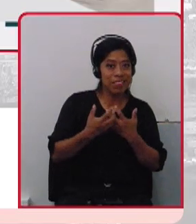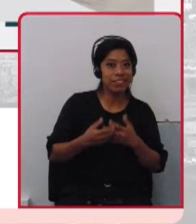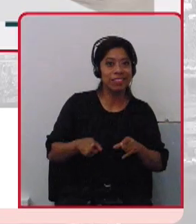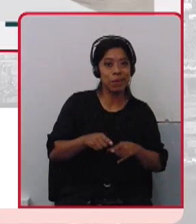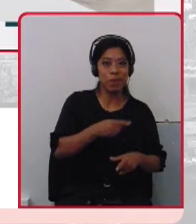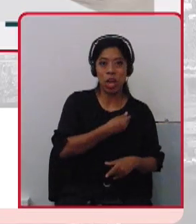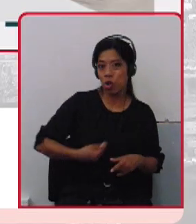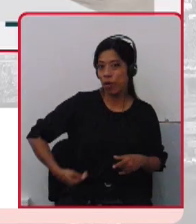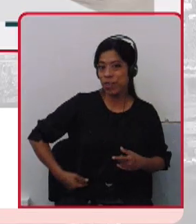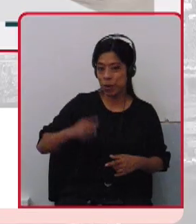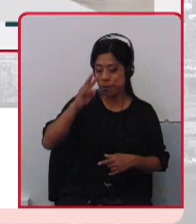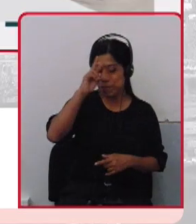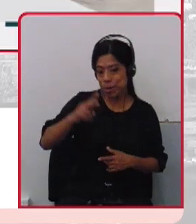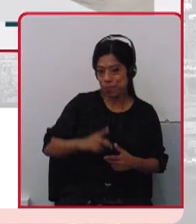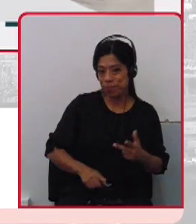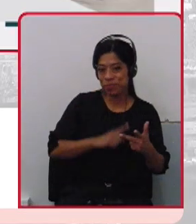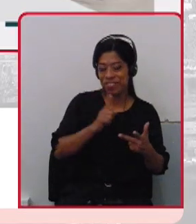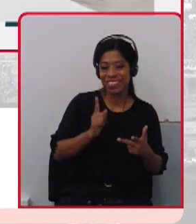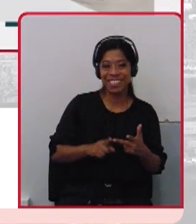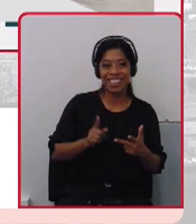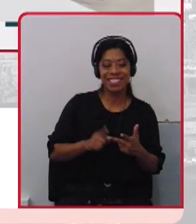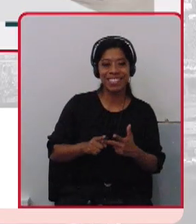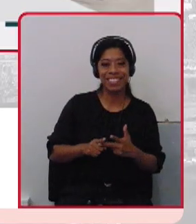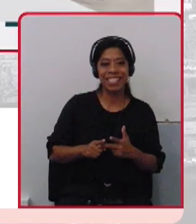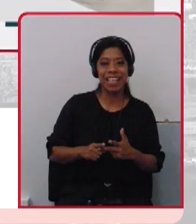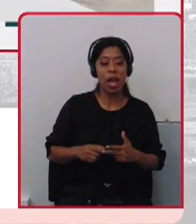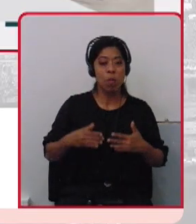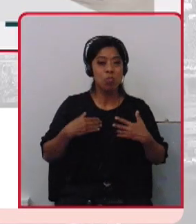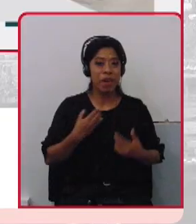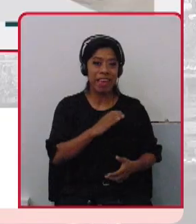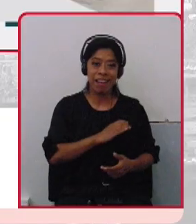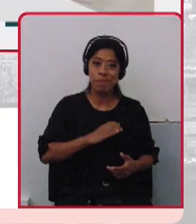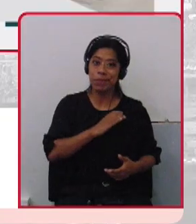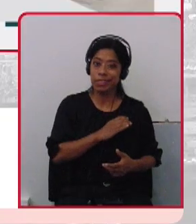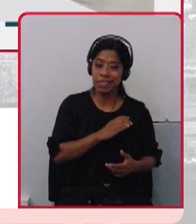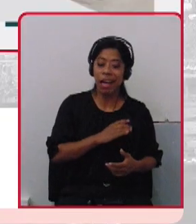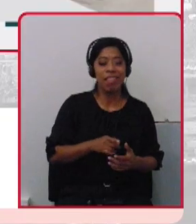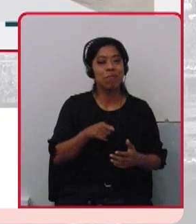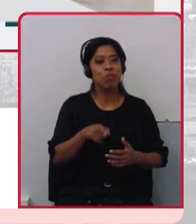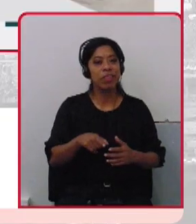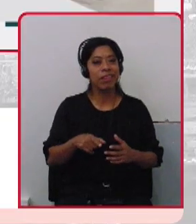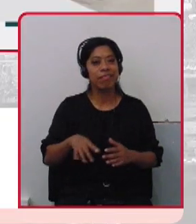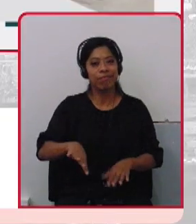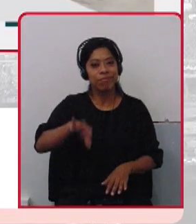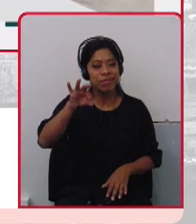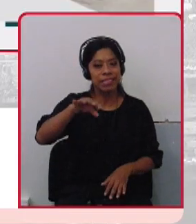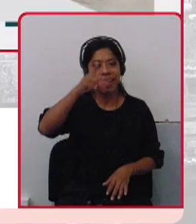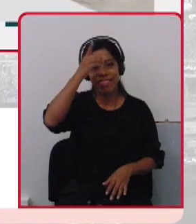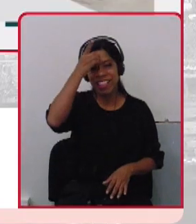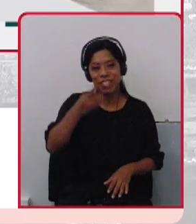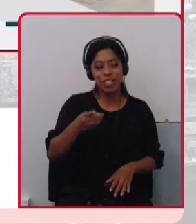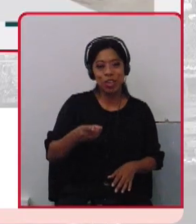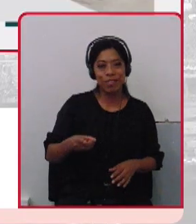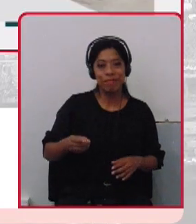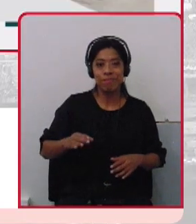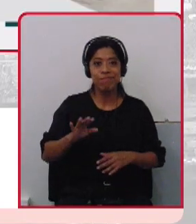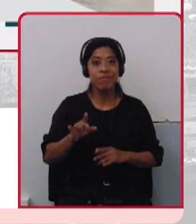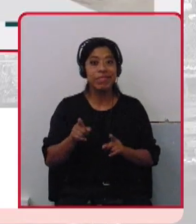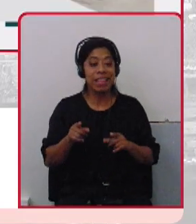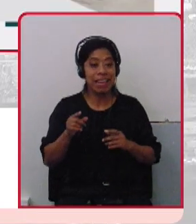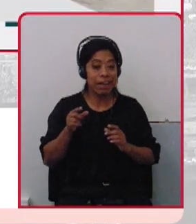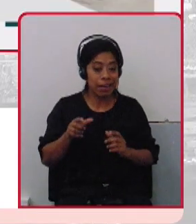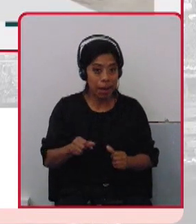también. Y tercero es la capacidad de poder tomar decisiones en forma oportuna, pero